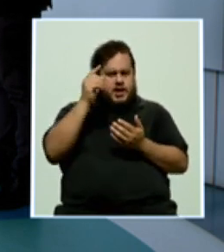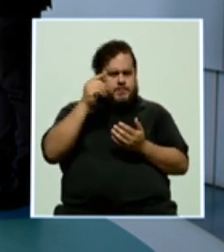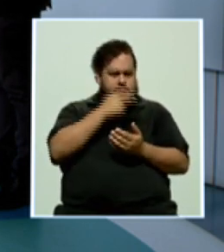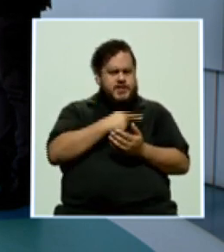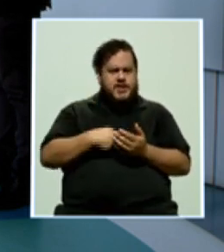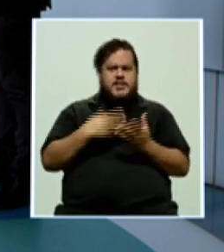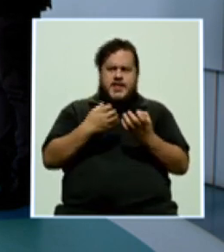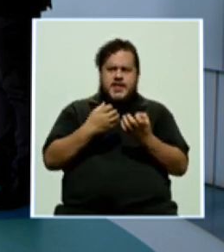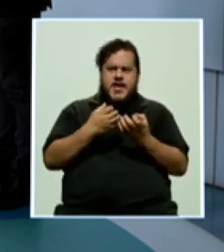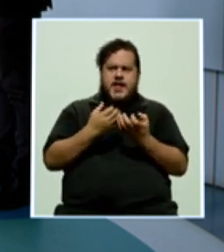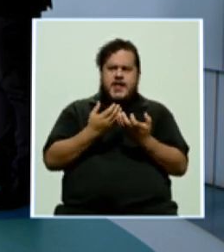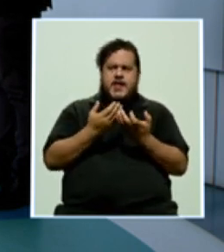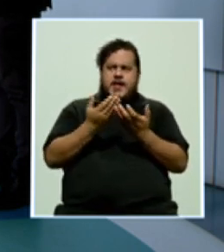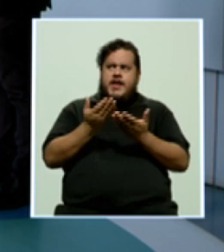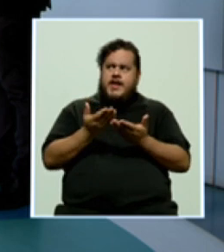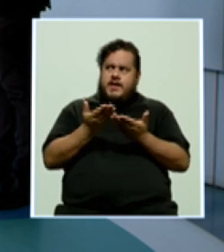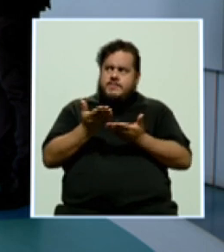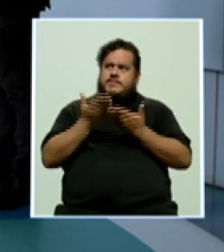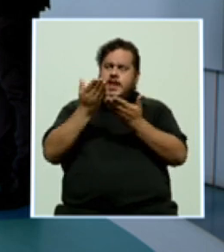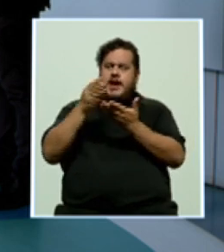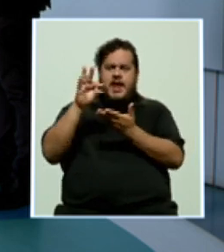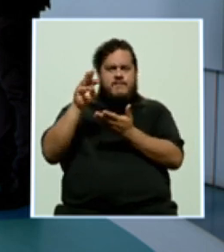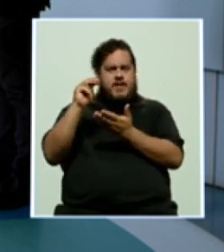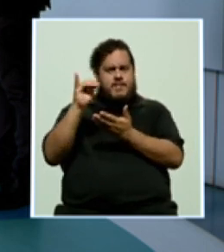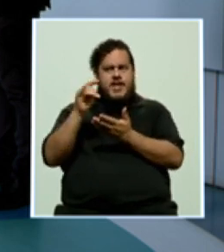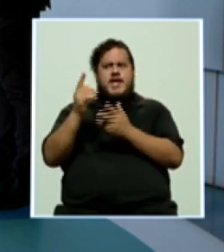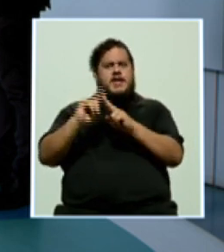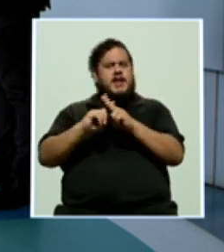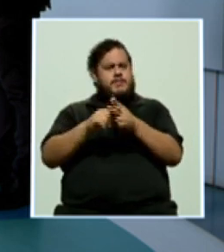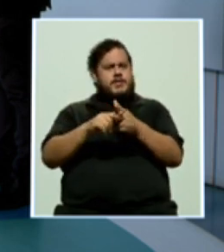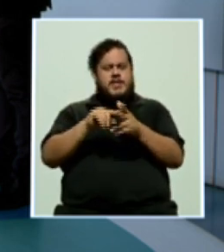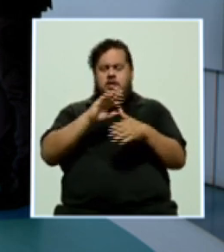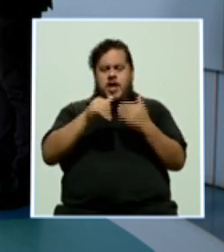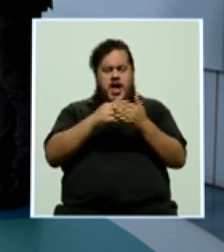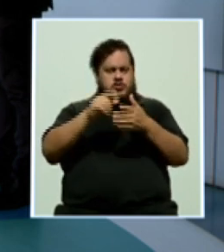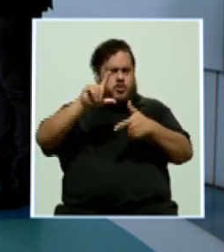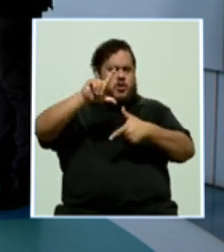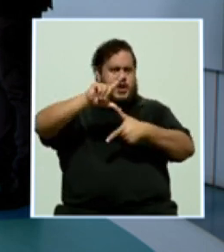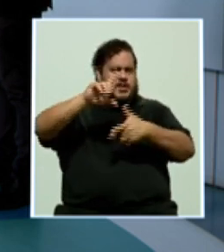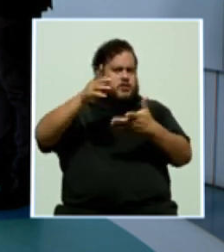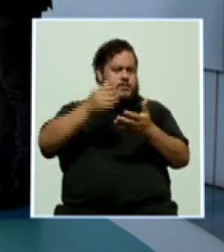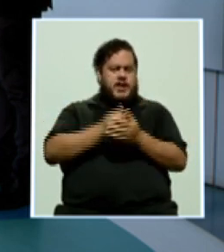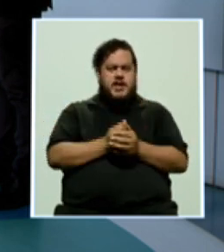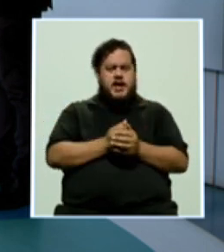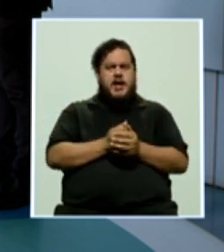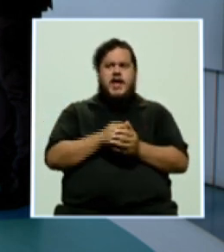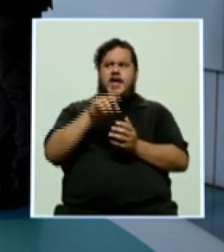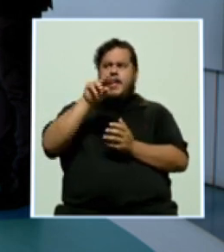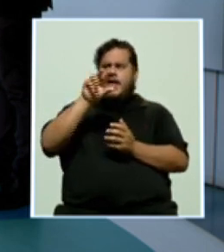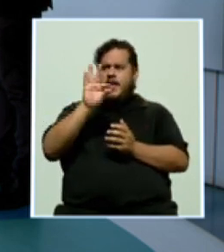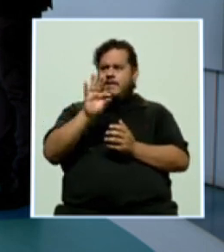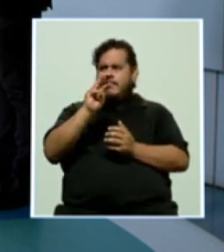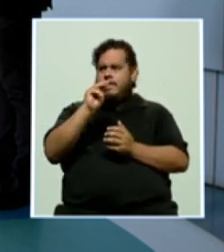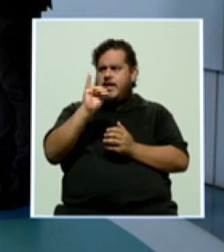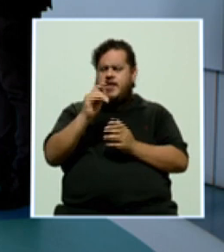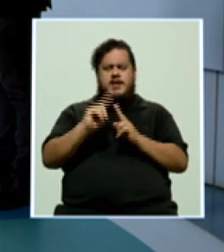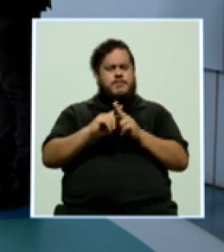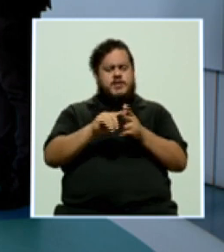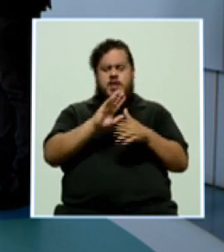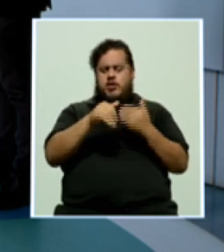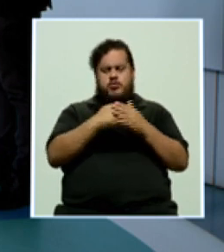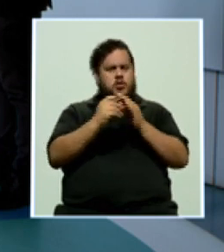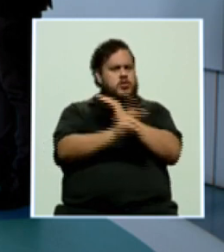por otra parte ya le ha prestado dinero a la mayor parte de Latinoamérica, a la mayor cantidad de países en